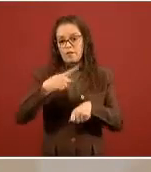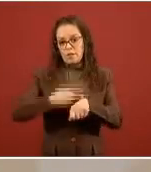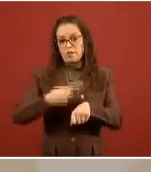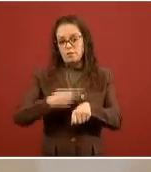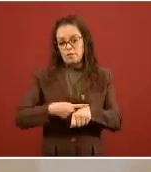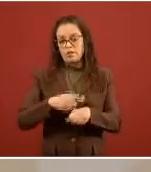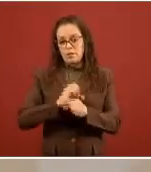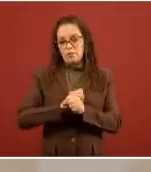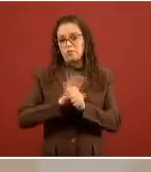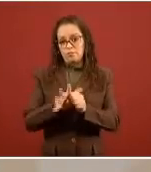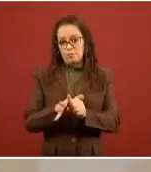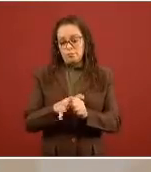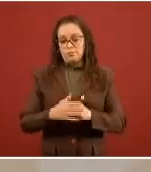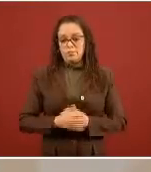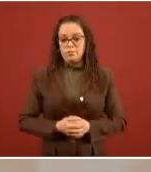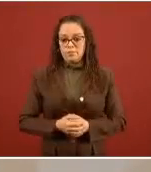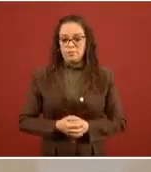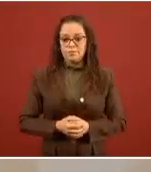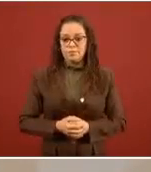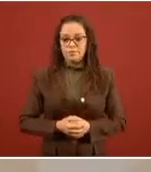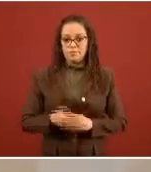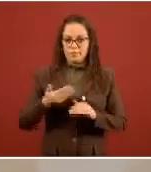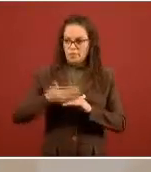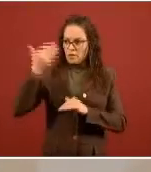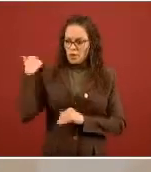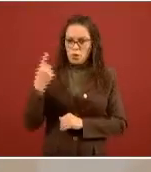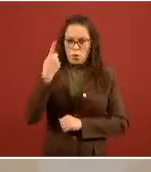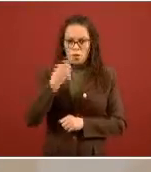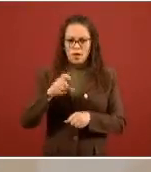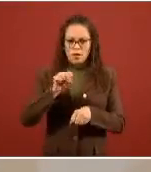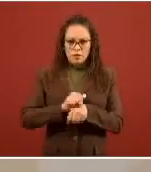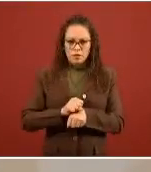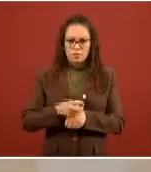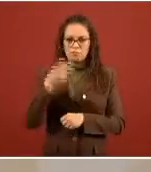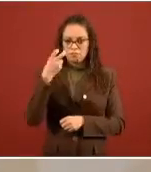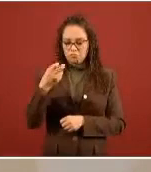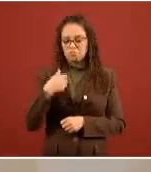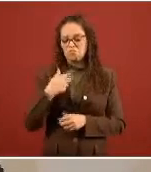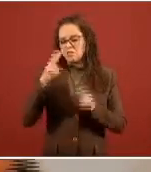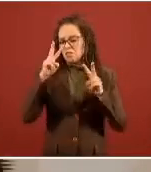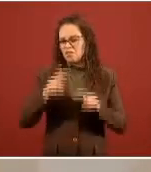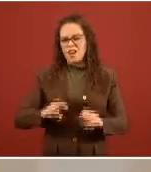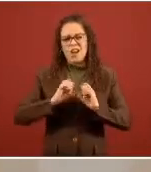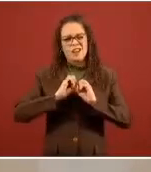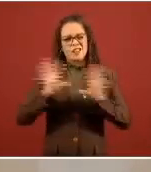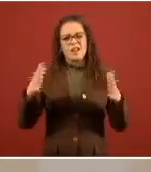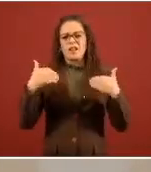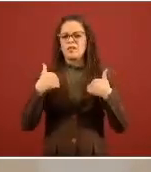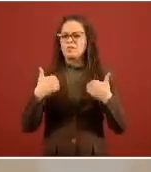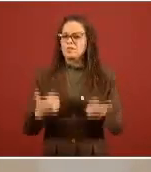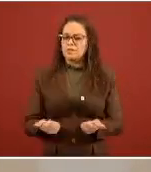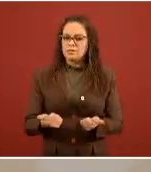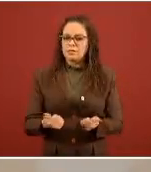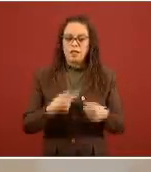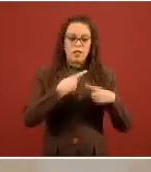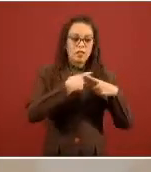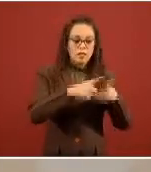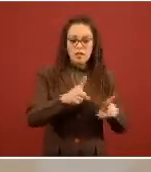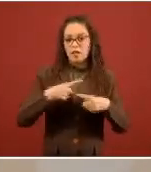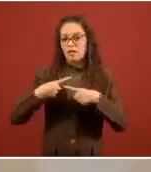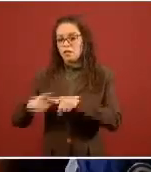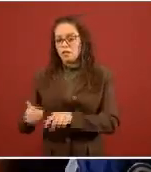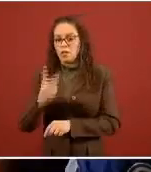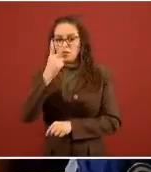Hace una semana usé esta analogía, aclarando que es clarísimo que son dos situaciones completamente